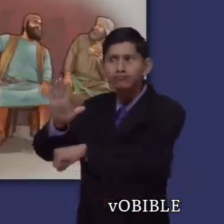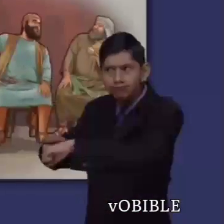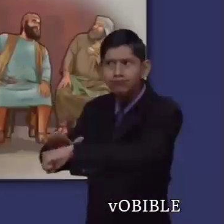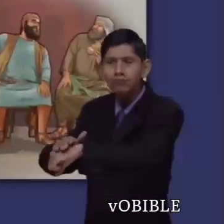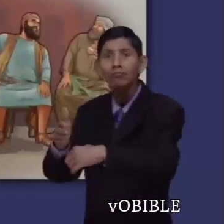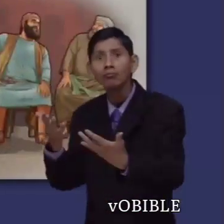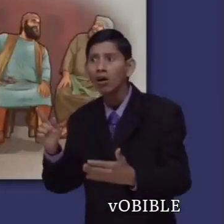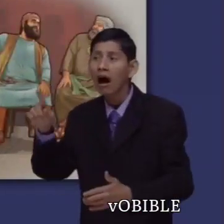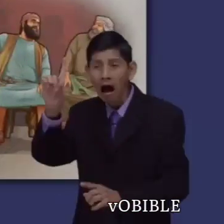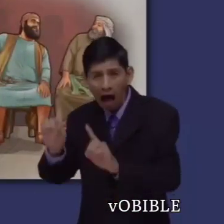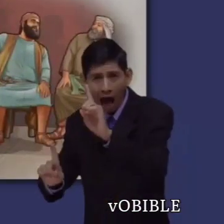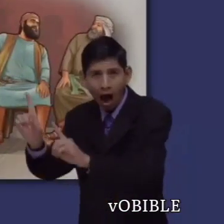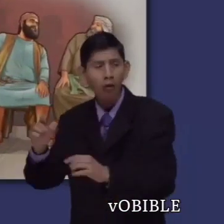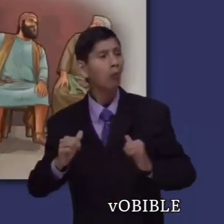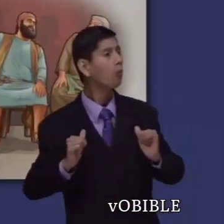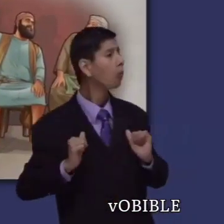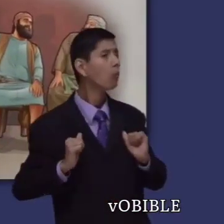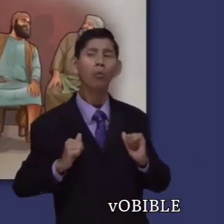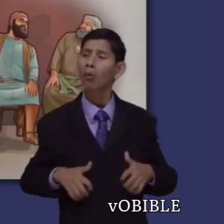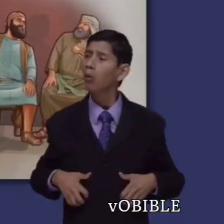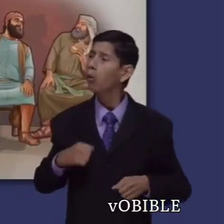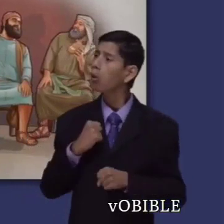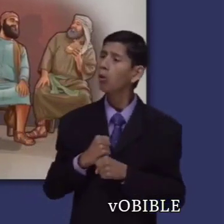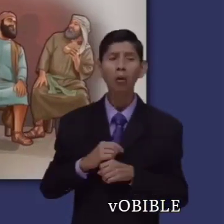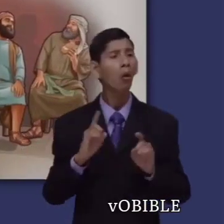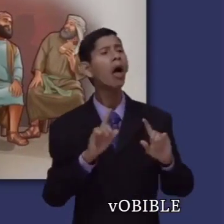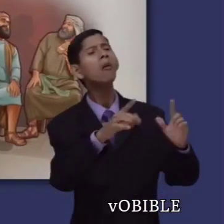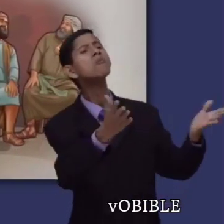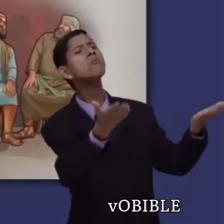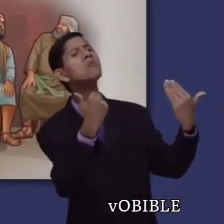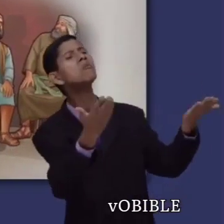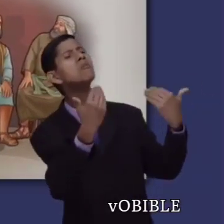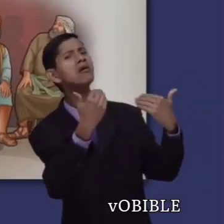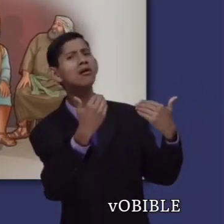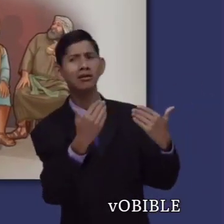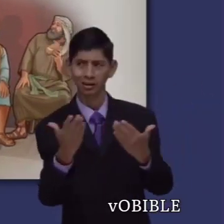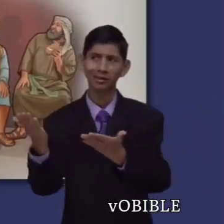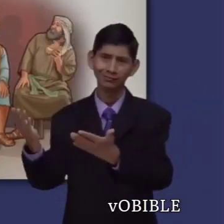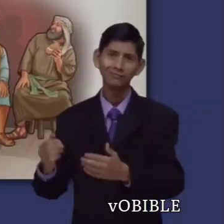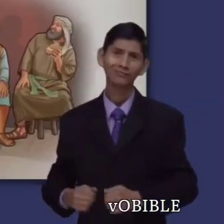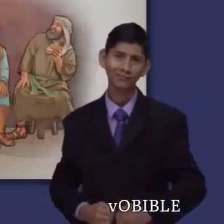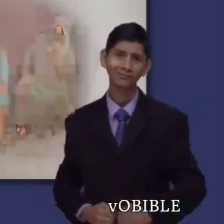Al parecer, algunos seguían metiéndose en la vida de los demás y no querían trabajar para mantenerse.